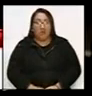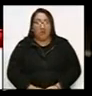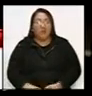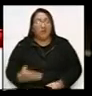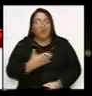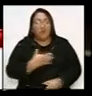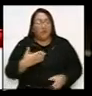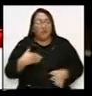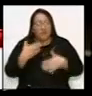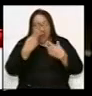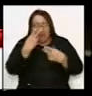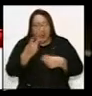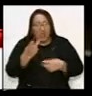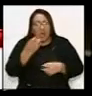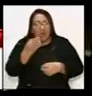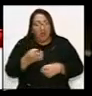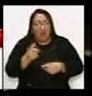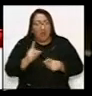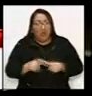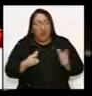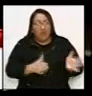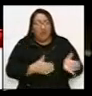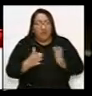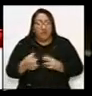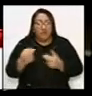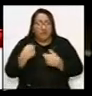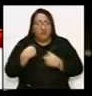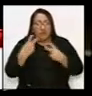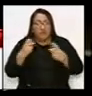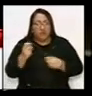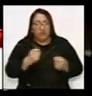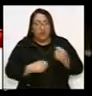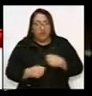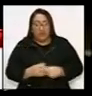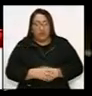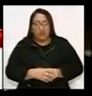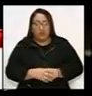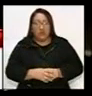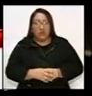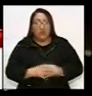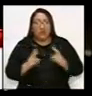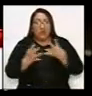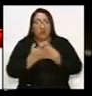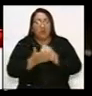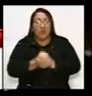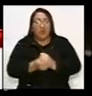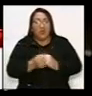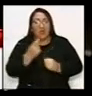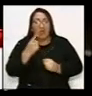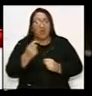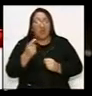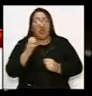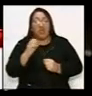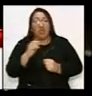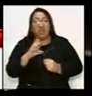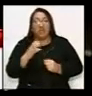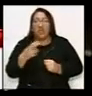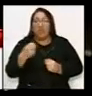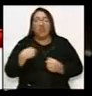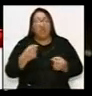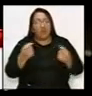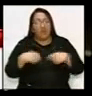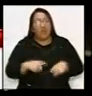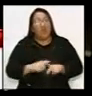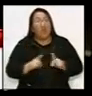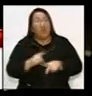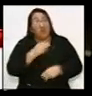poder determinar, por un lado, las responsabilidades administrativas o incluso penales a las que hubiera lugar, el señor Corchado tiene que venir, pero también tiene que